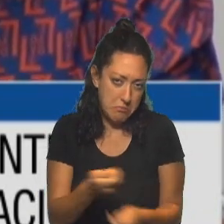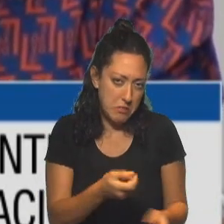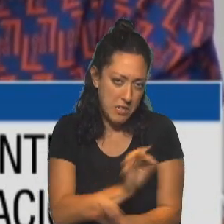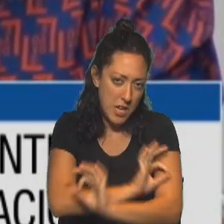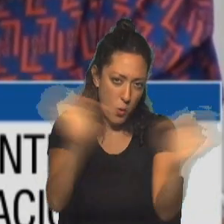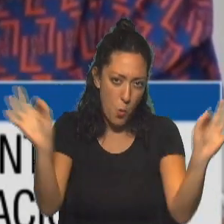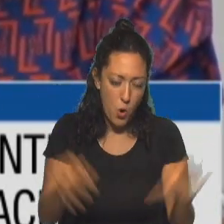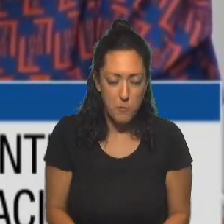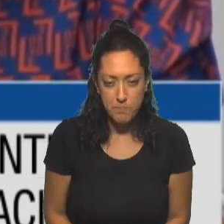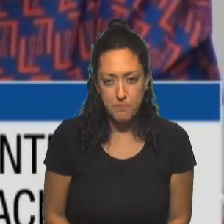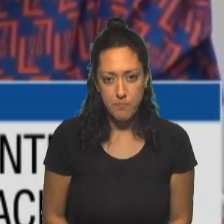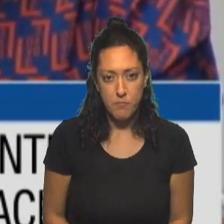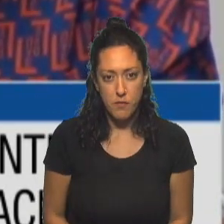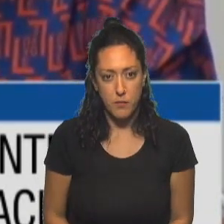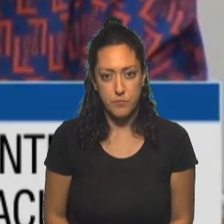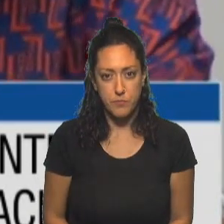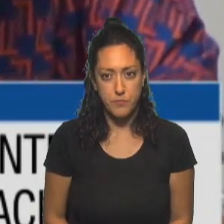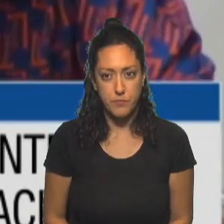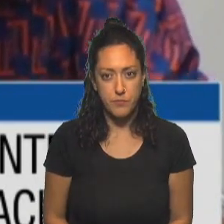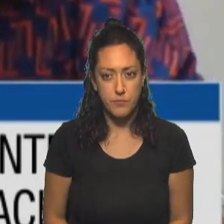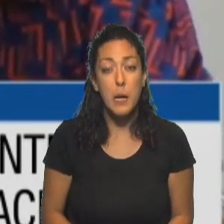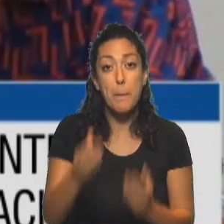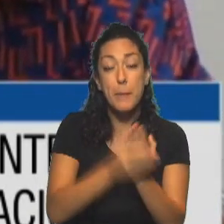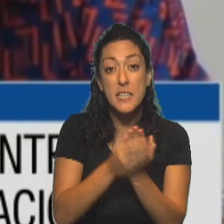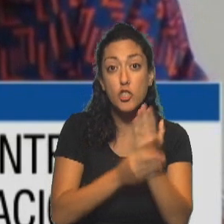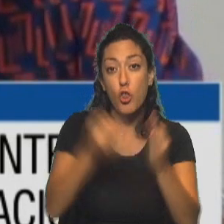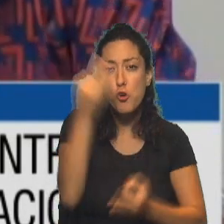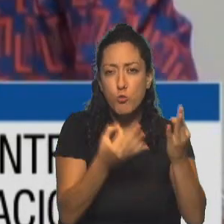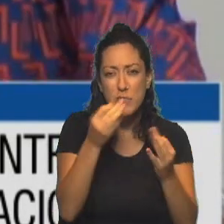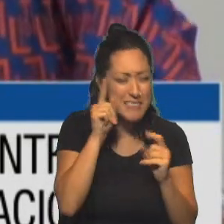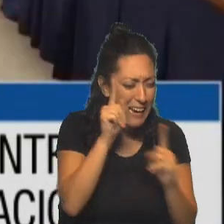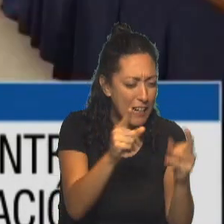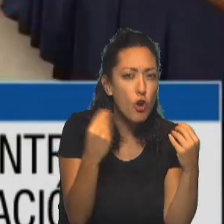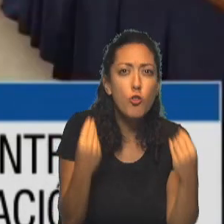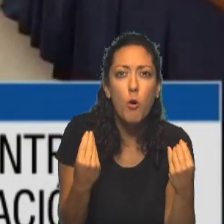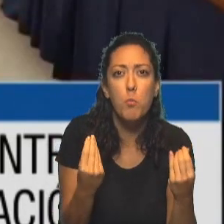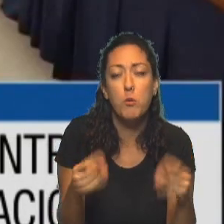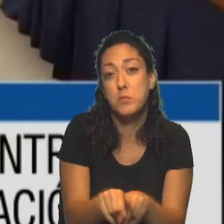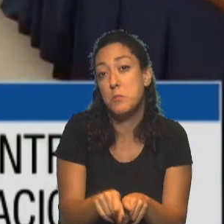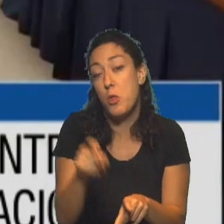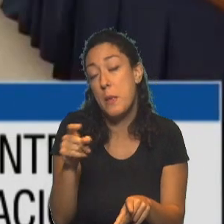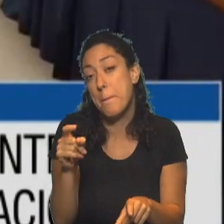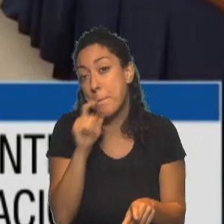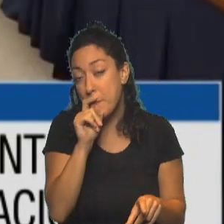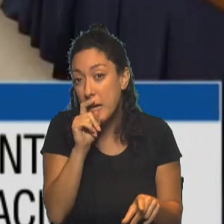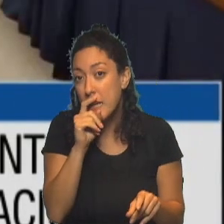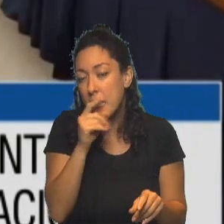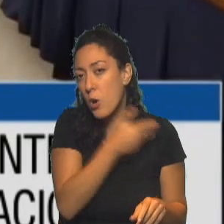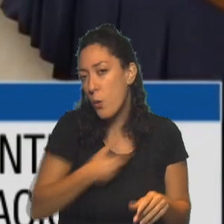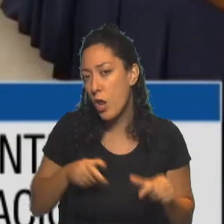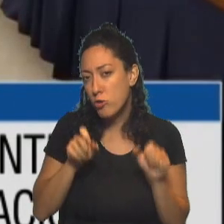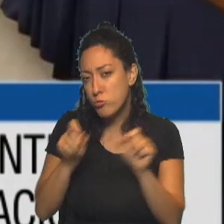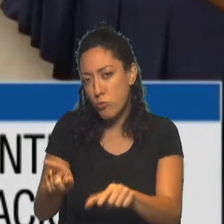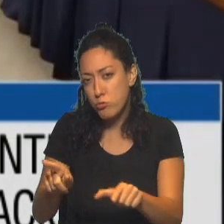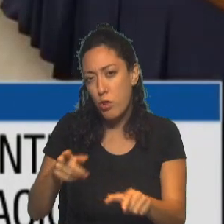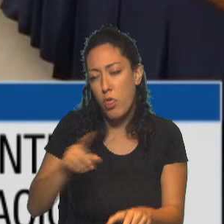creer que el ministro de Justicia de un gobierno como el de Mauricio Macri, que tenía al